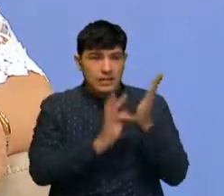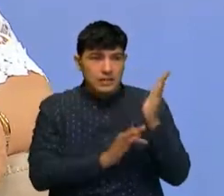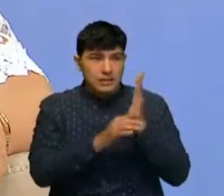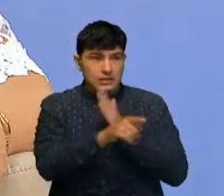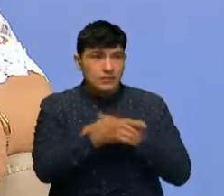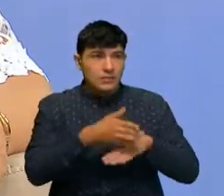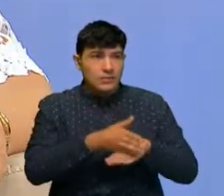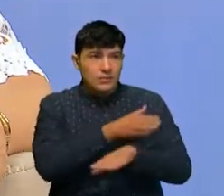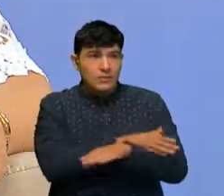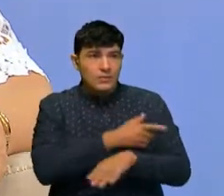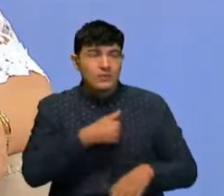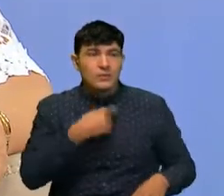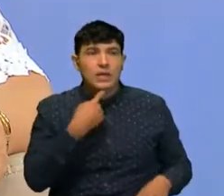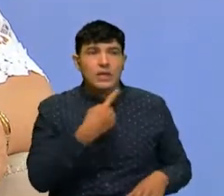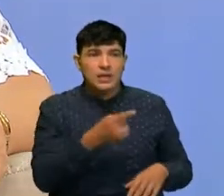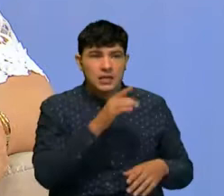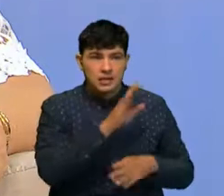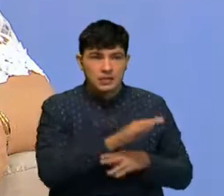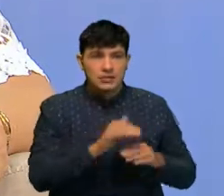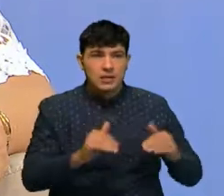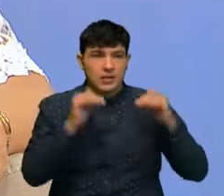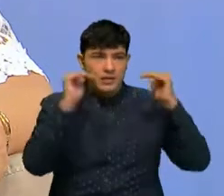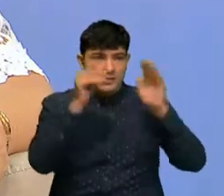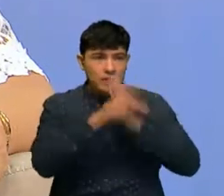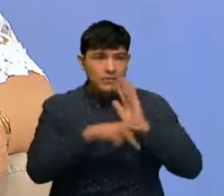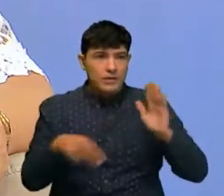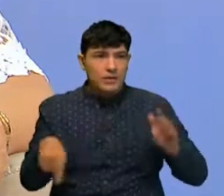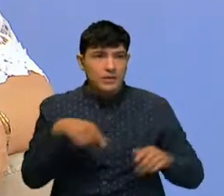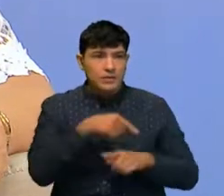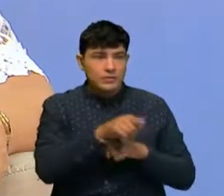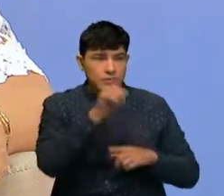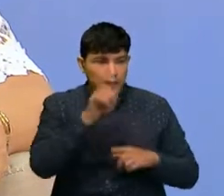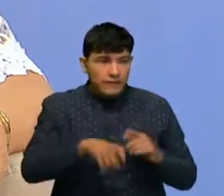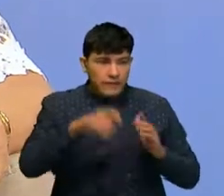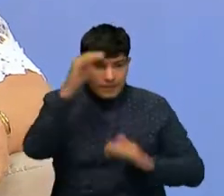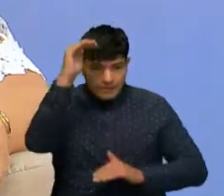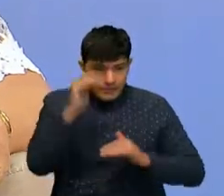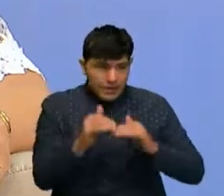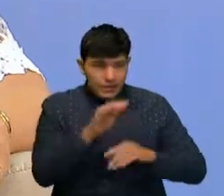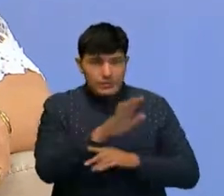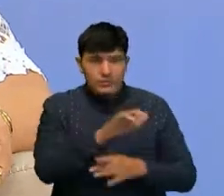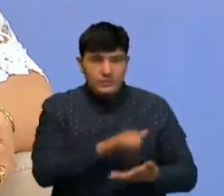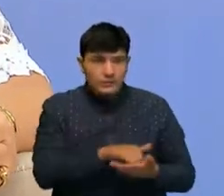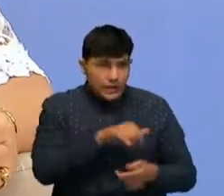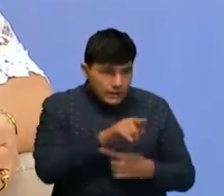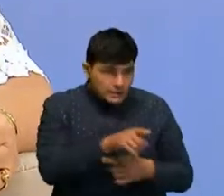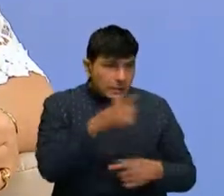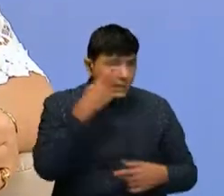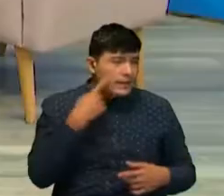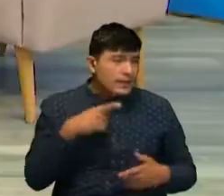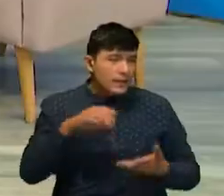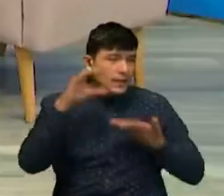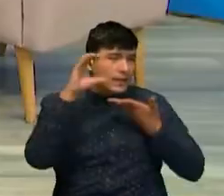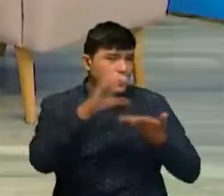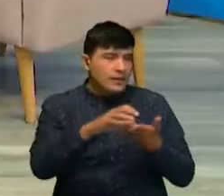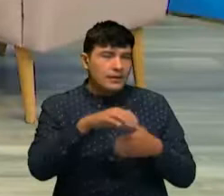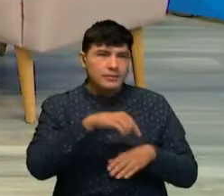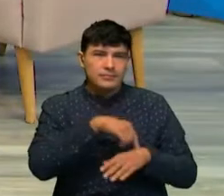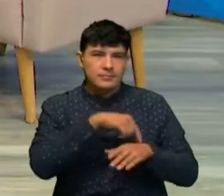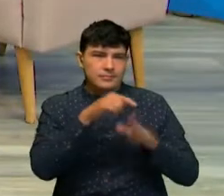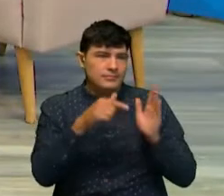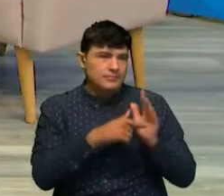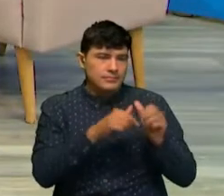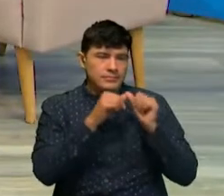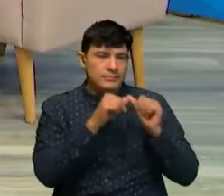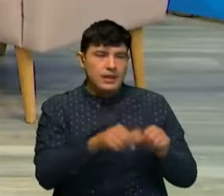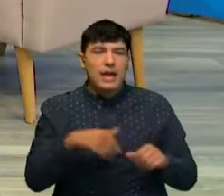anteriormente, de la Corte Constitucional, es que si devenga menos de 2 salarios mínimos, ese día de indemnización se va indefinidamente.